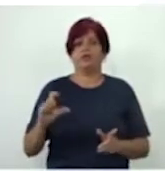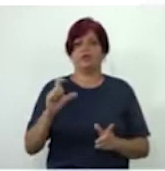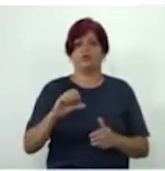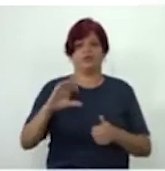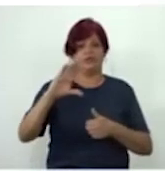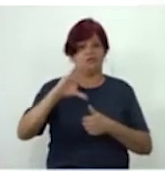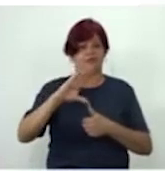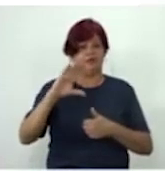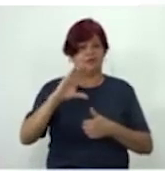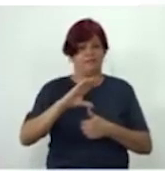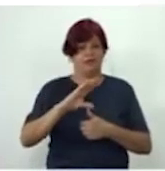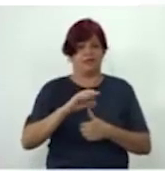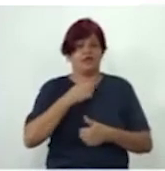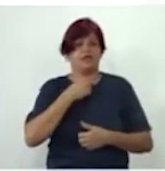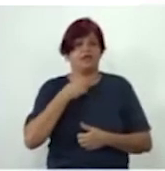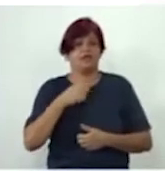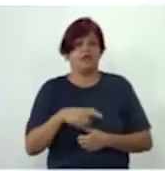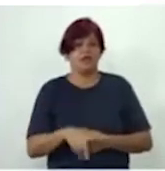y ejemplificarlo.